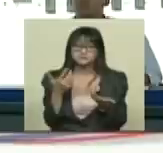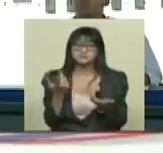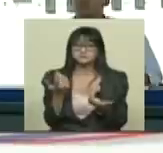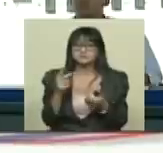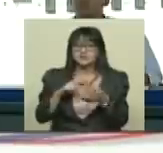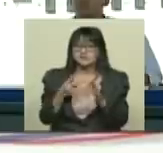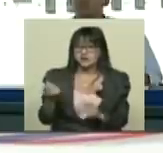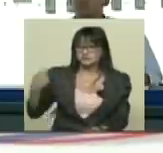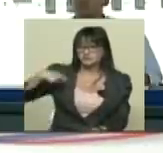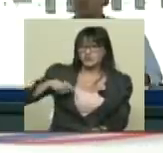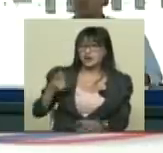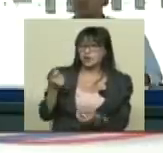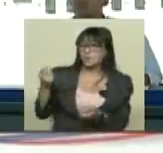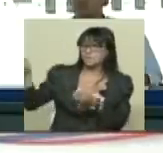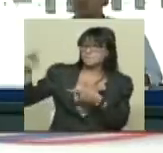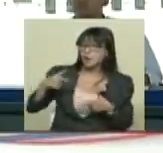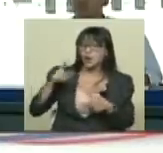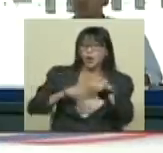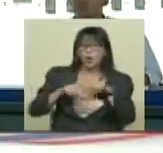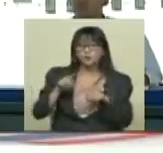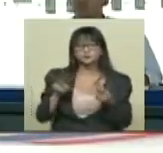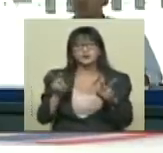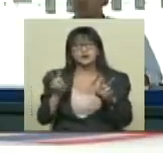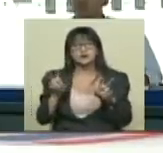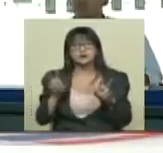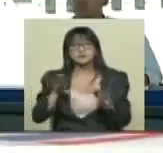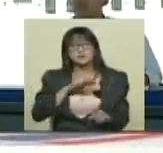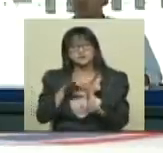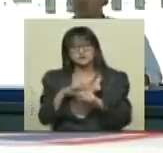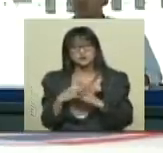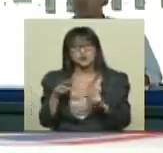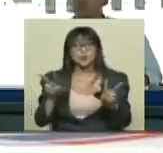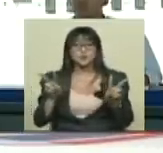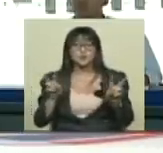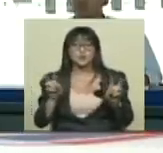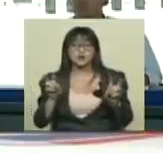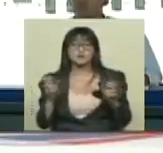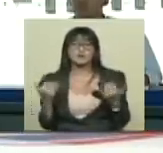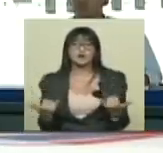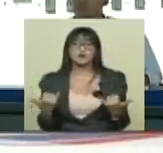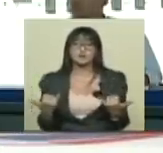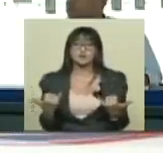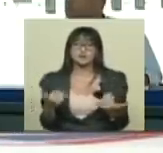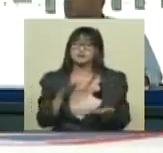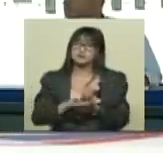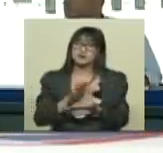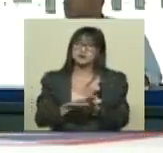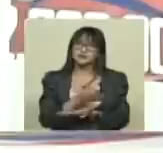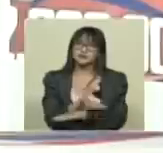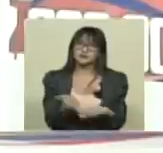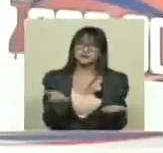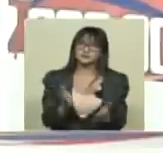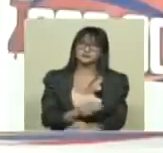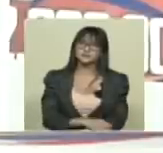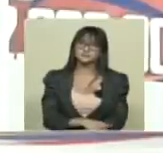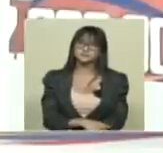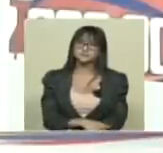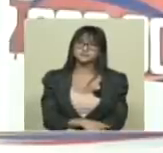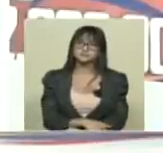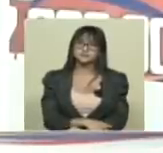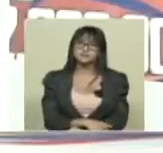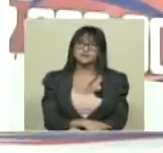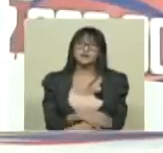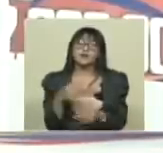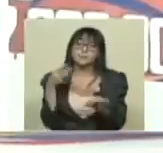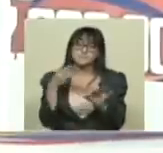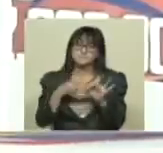para importar lo que necesita el país nuevamente en una situación de tranquilidad. Si al Petro